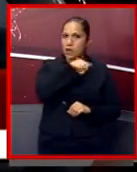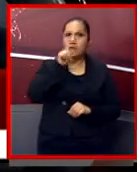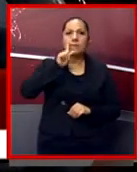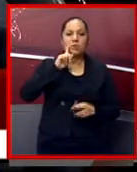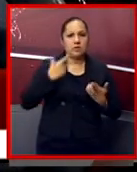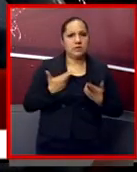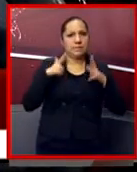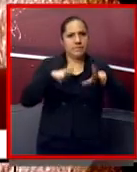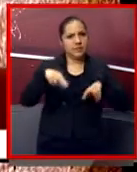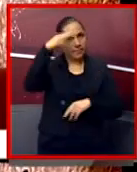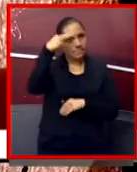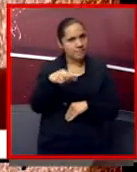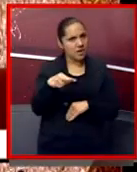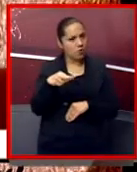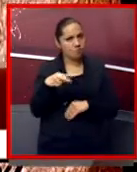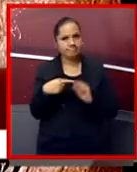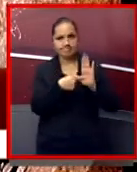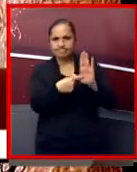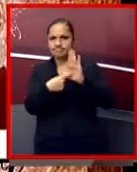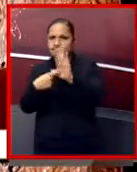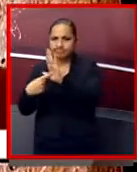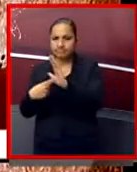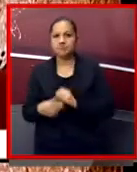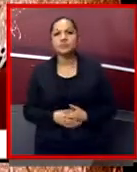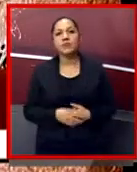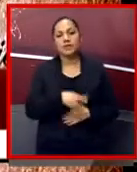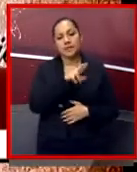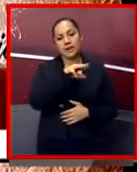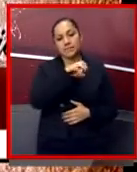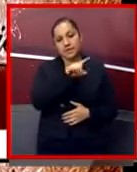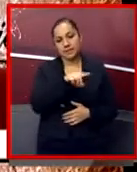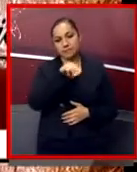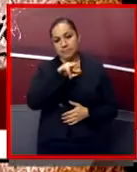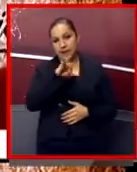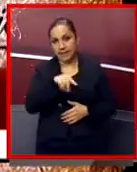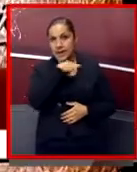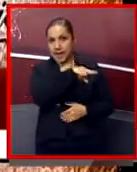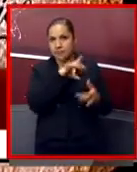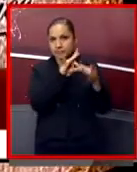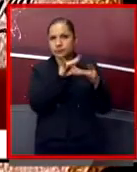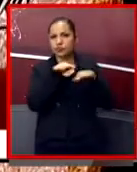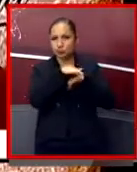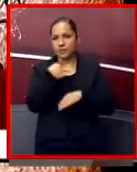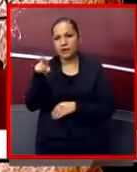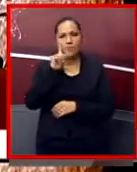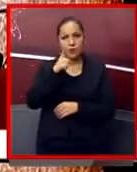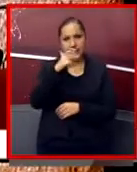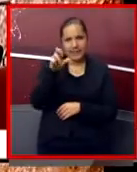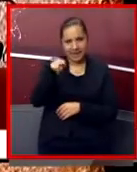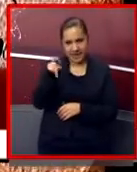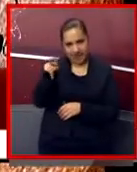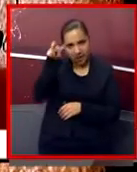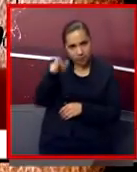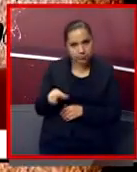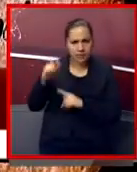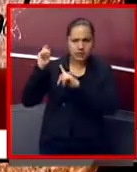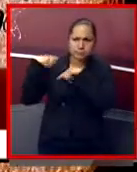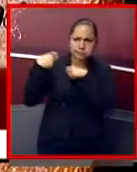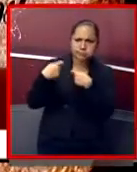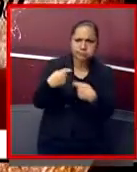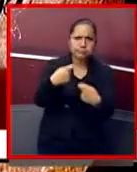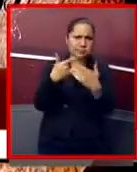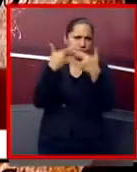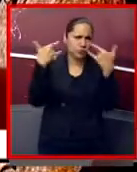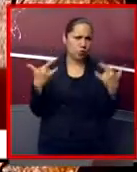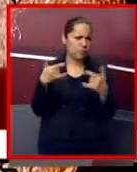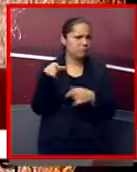Naciones Unidas. Jorge Carlos Ramírez Marín destacó el legado de Rosario Green, quien siempre buscó, dijo, la